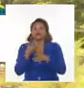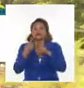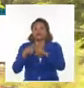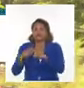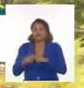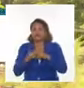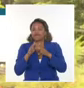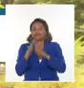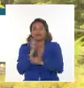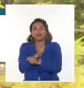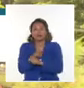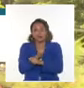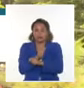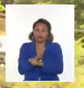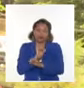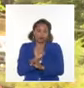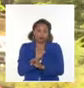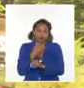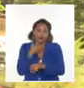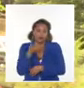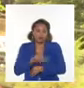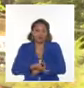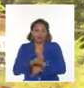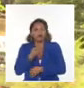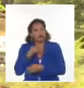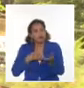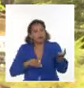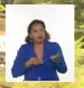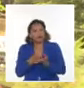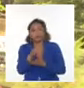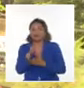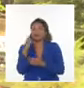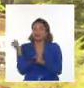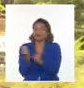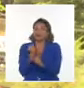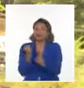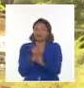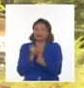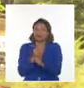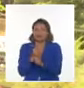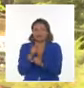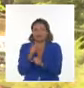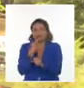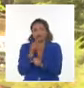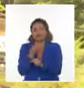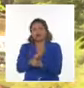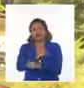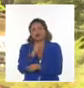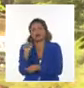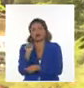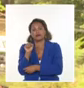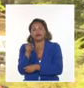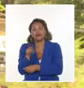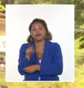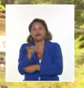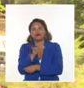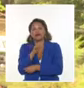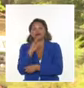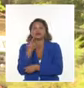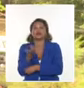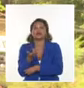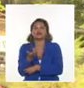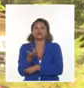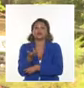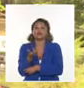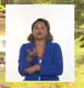capacitación. Eso evidentemente lo vamos a seguir propiciando y puede tener un impacto, pero por las capacidades creadas, sobre todo